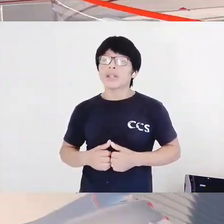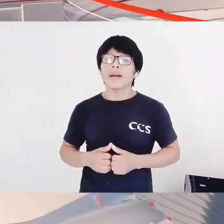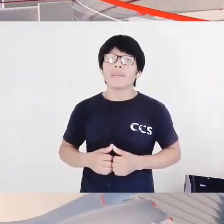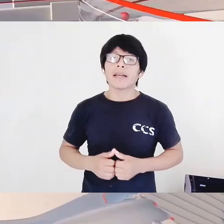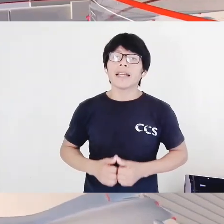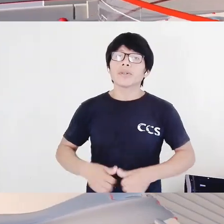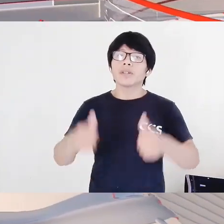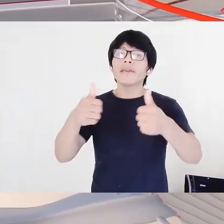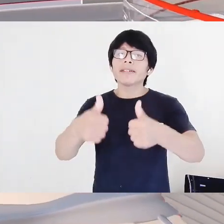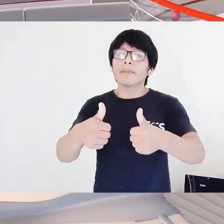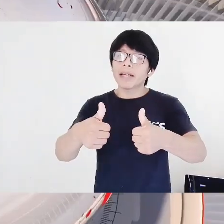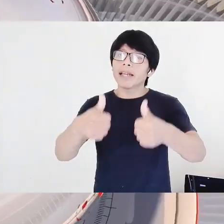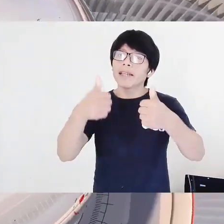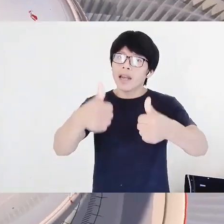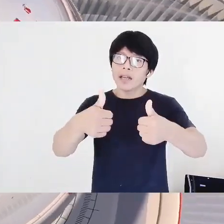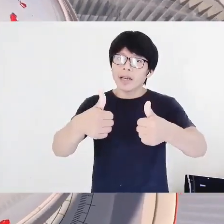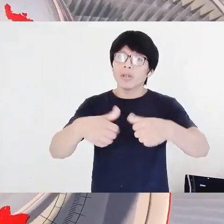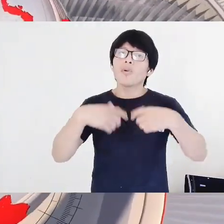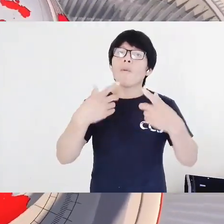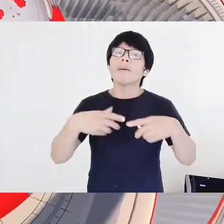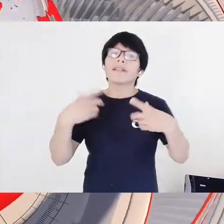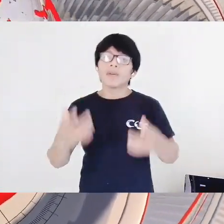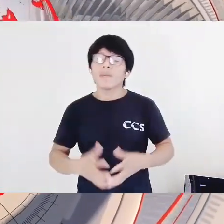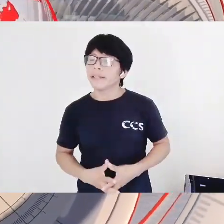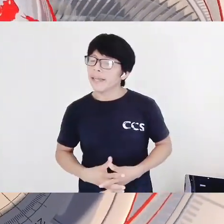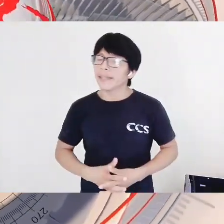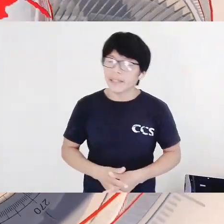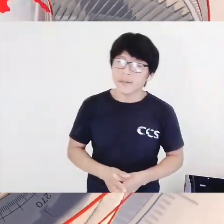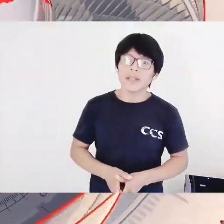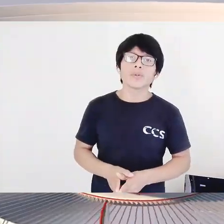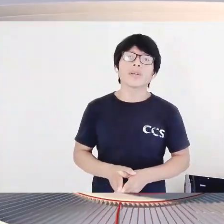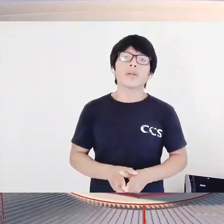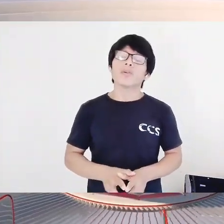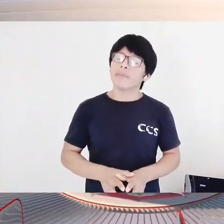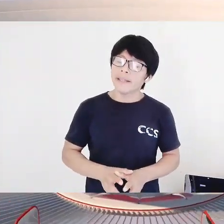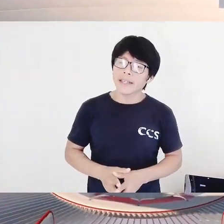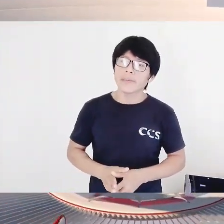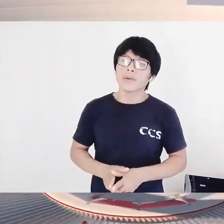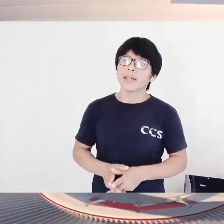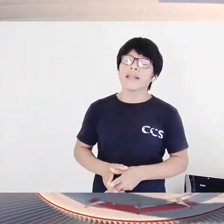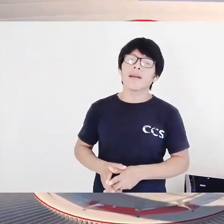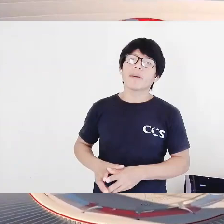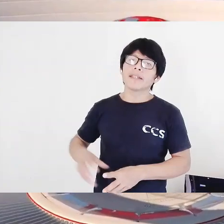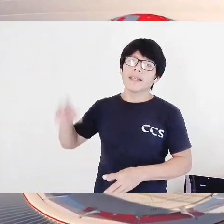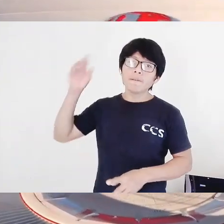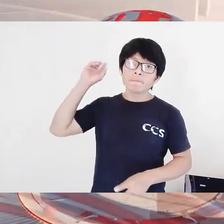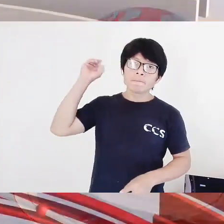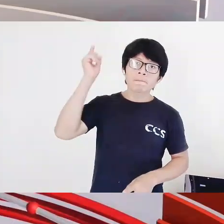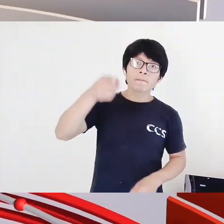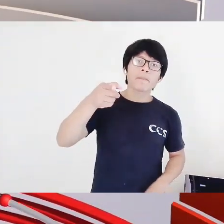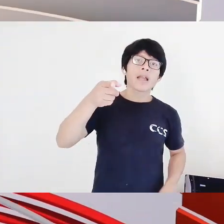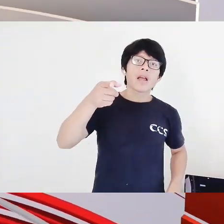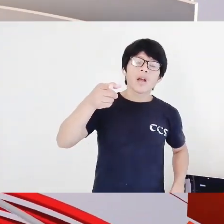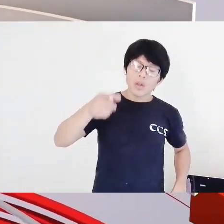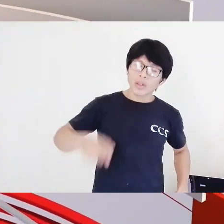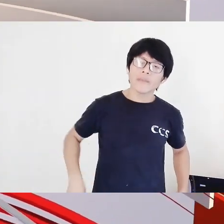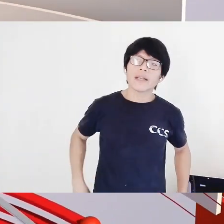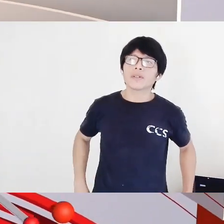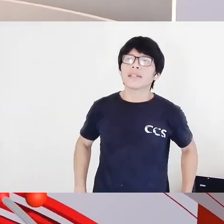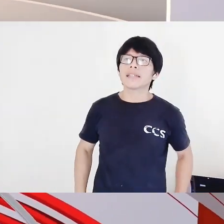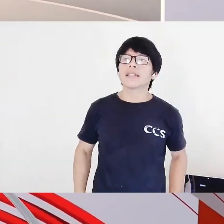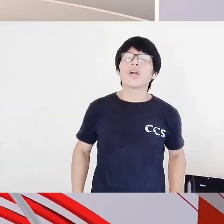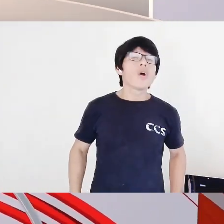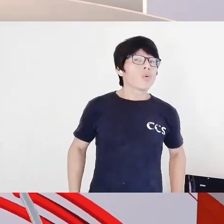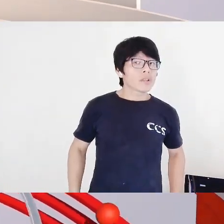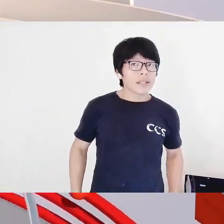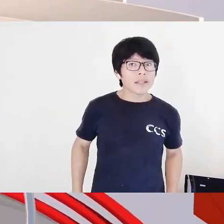se suscriban a mi canal. Suscríbanse a mi canal, denle like al video, compartan, comenten. Y si se van a suscribir, no olviden de activar lo que es la campanita de